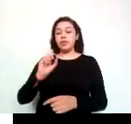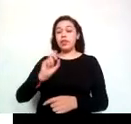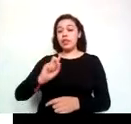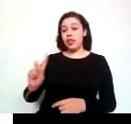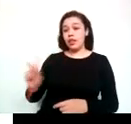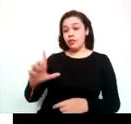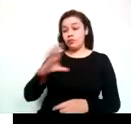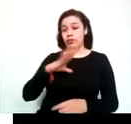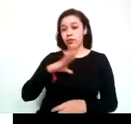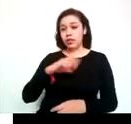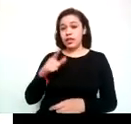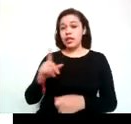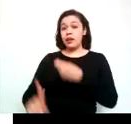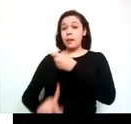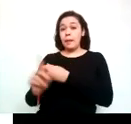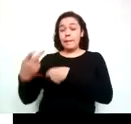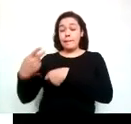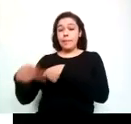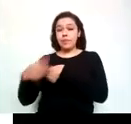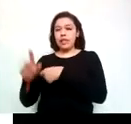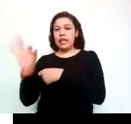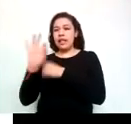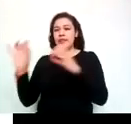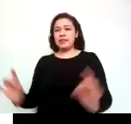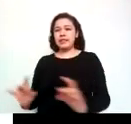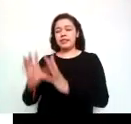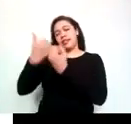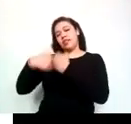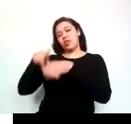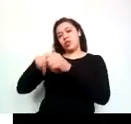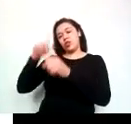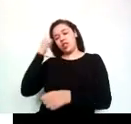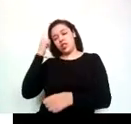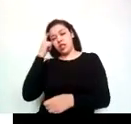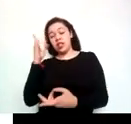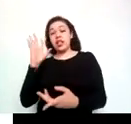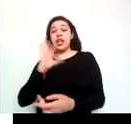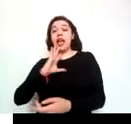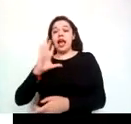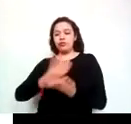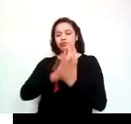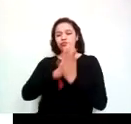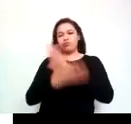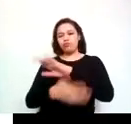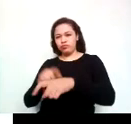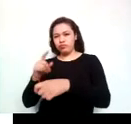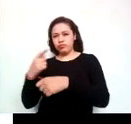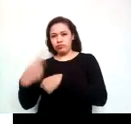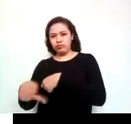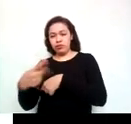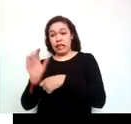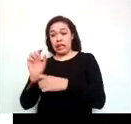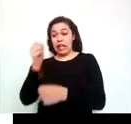los factores de riesgo, o más bien los factores psicosociales, y se convierten en un riesgo cuando cada uno de estos presenta